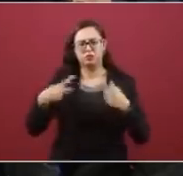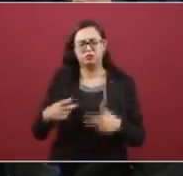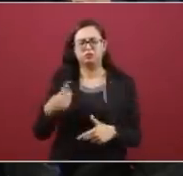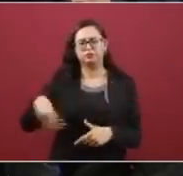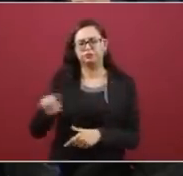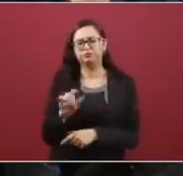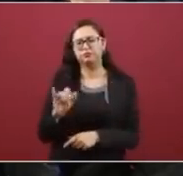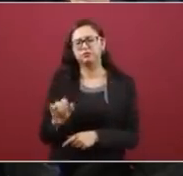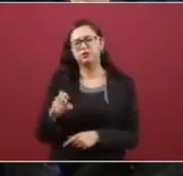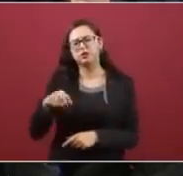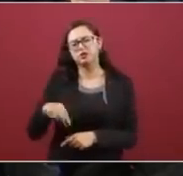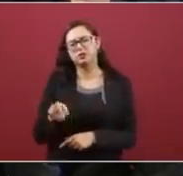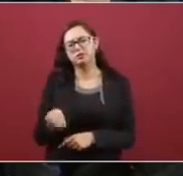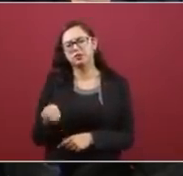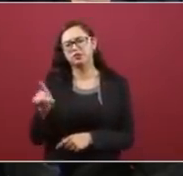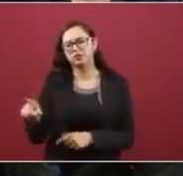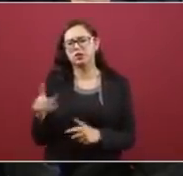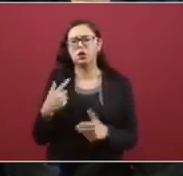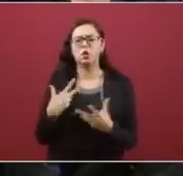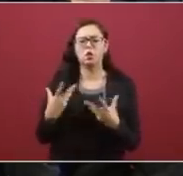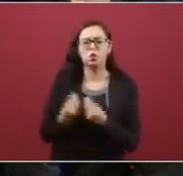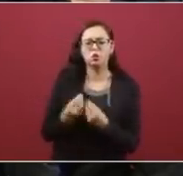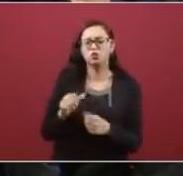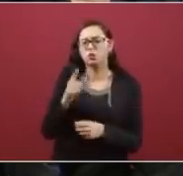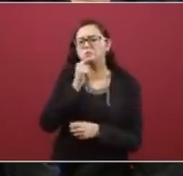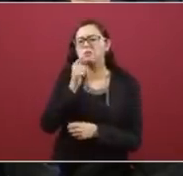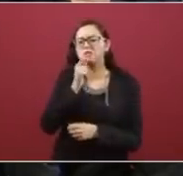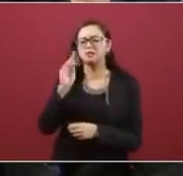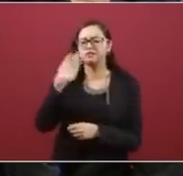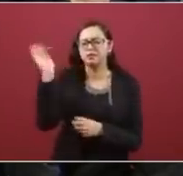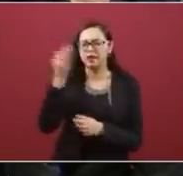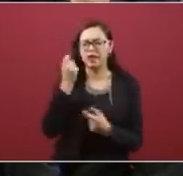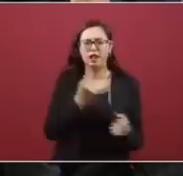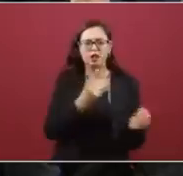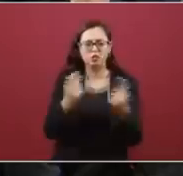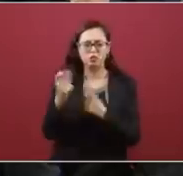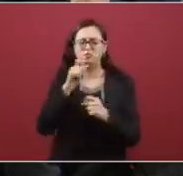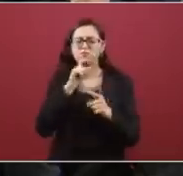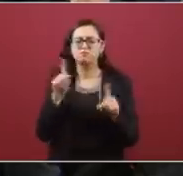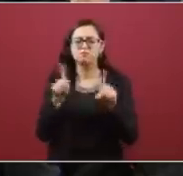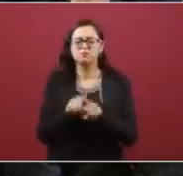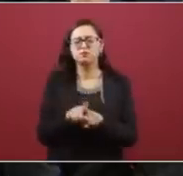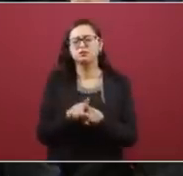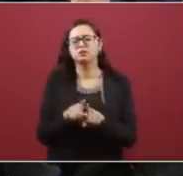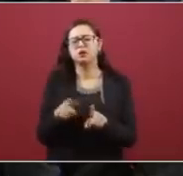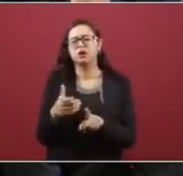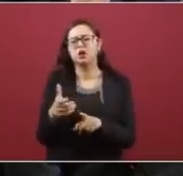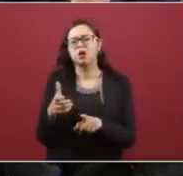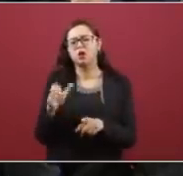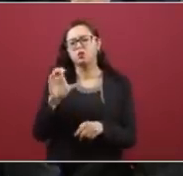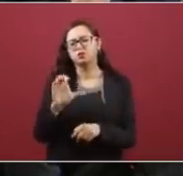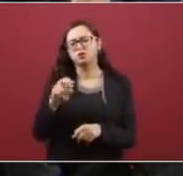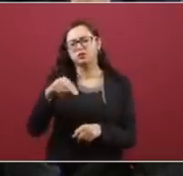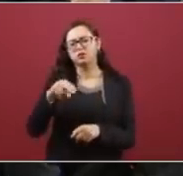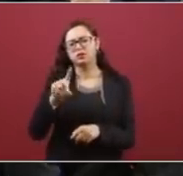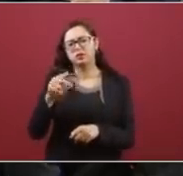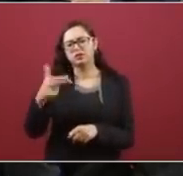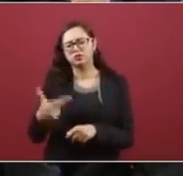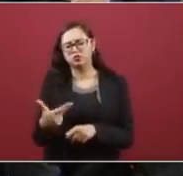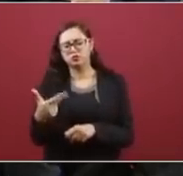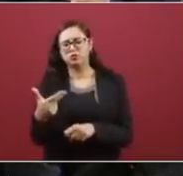Migración junto con elementos, algunos elementos de la Policía Federal Y también de la Comisión Nacional de Derechos Humanos, quienes